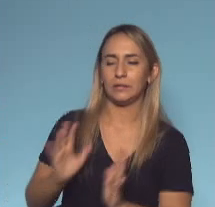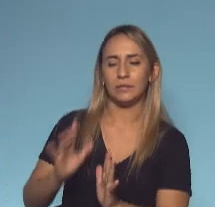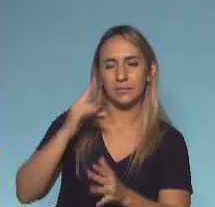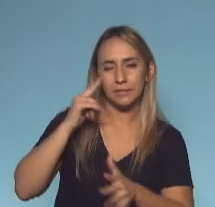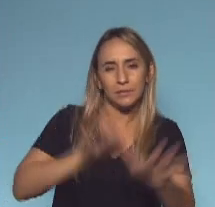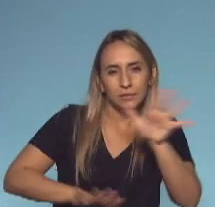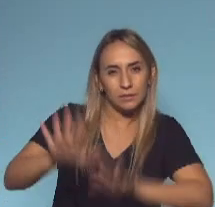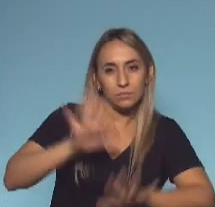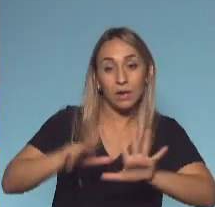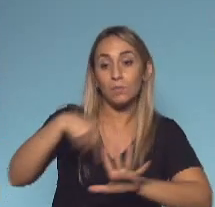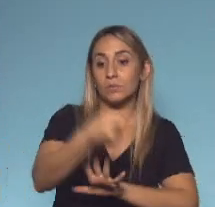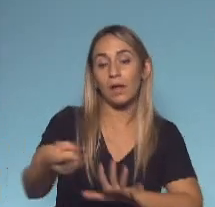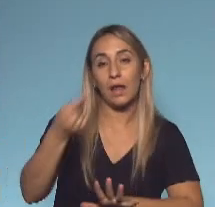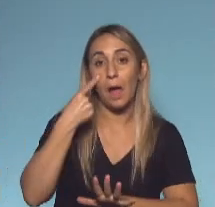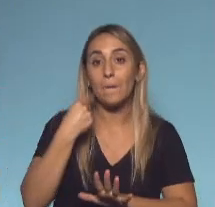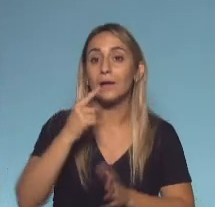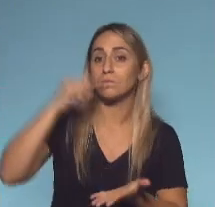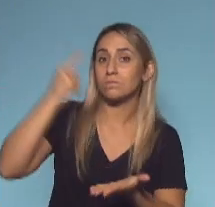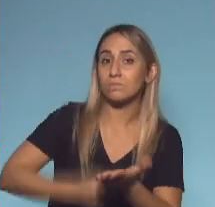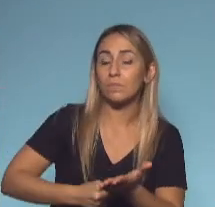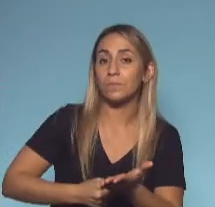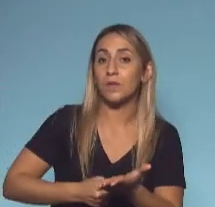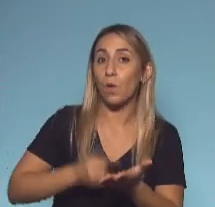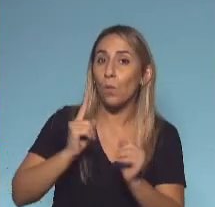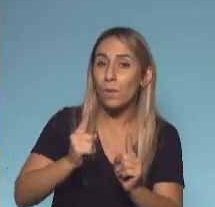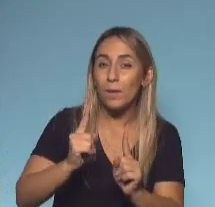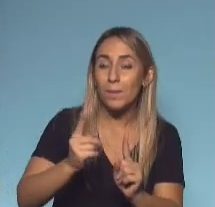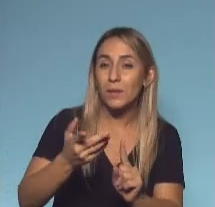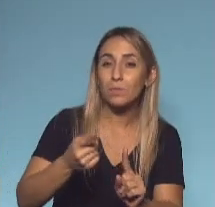las medidas que surgen. Si vuelven de nuevo al DNU que